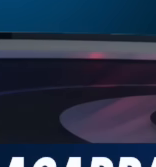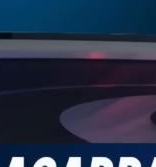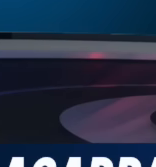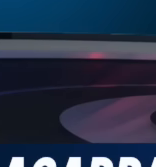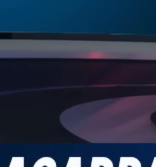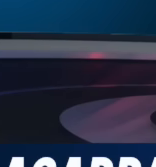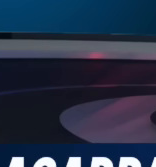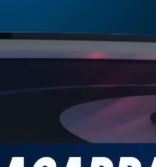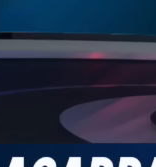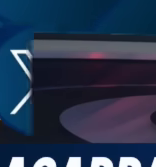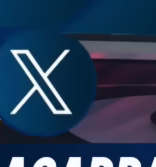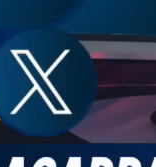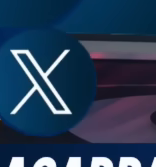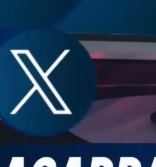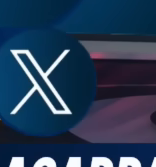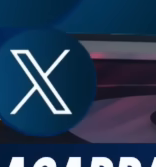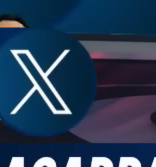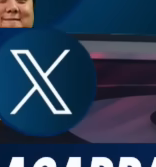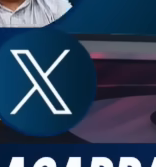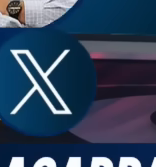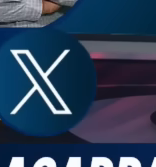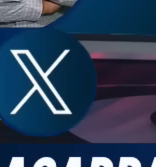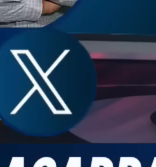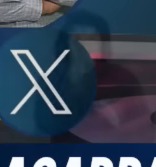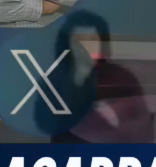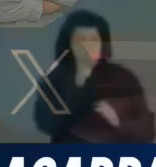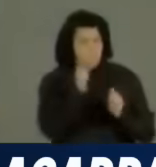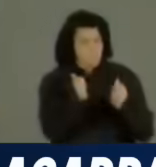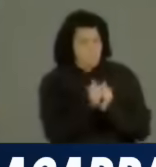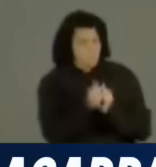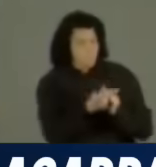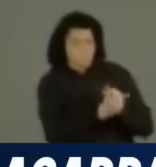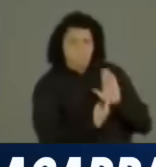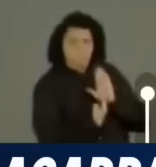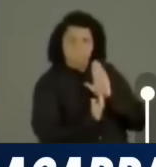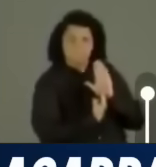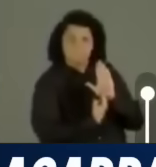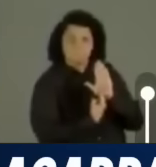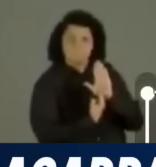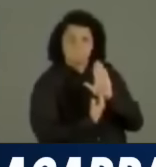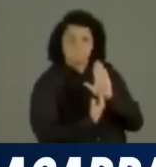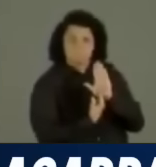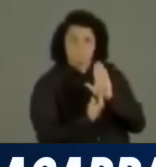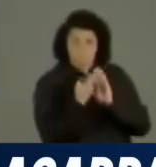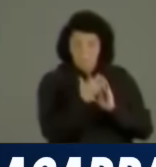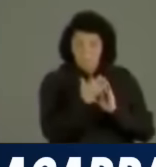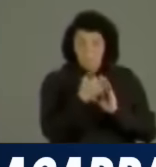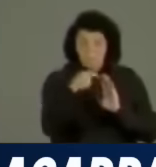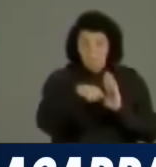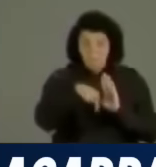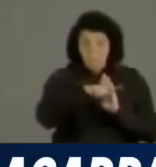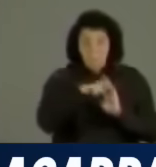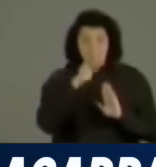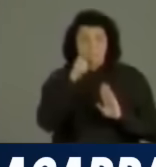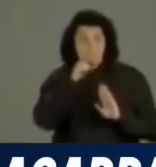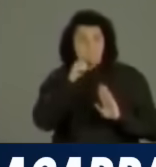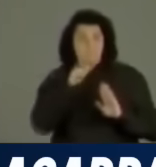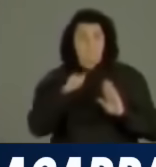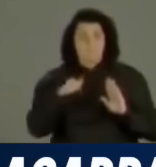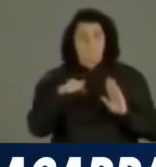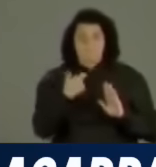hablando sobre todo del nulo crecimiento económico de Jalisco también quiero decirles que el tema de inflación en